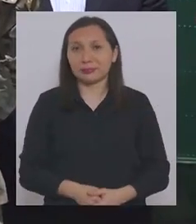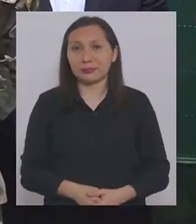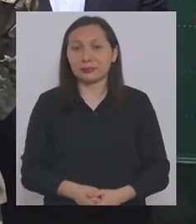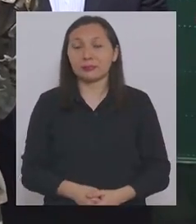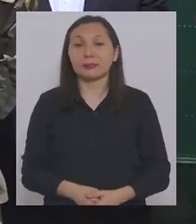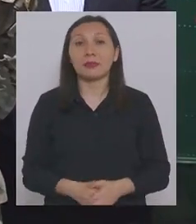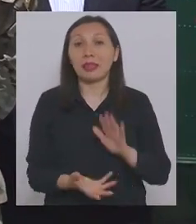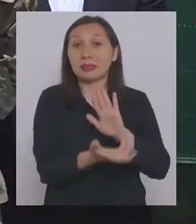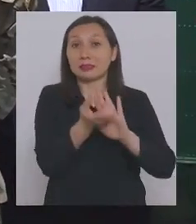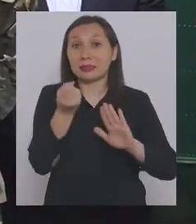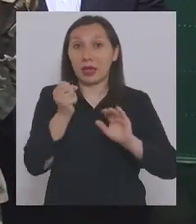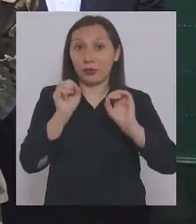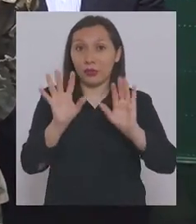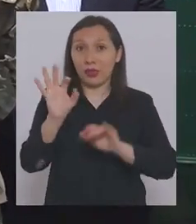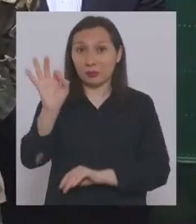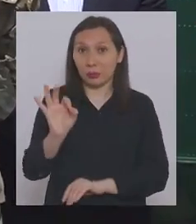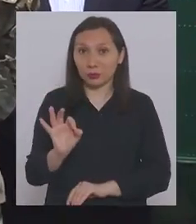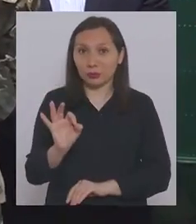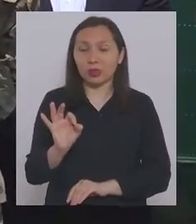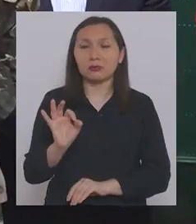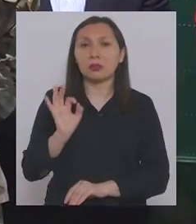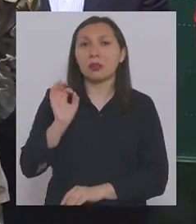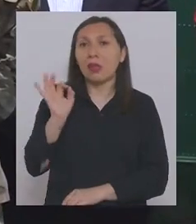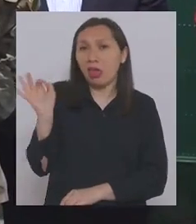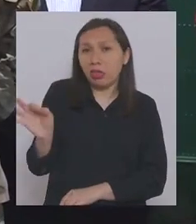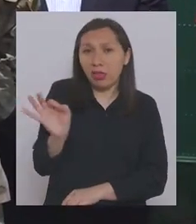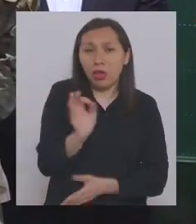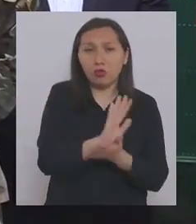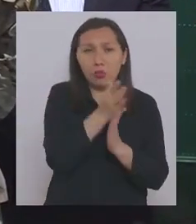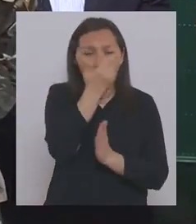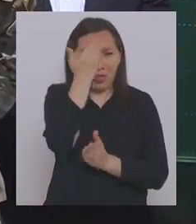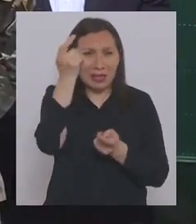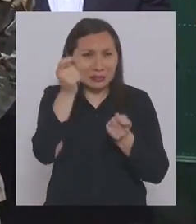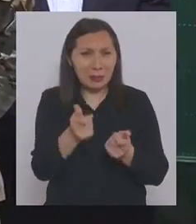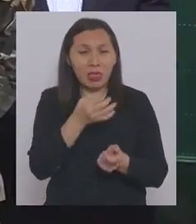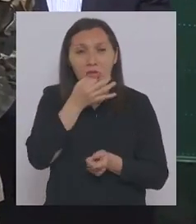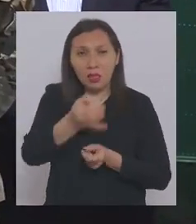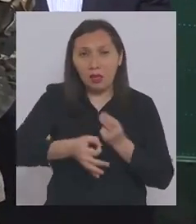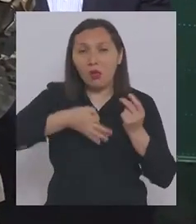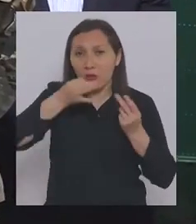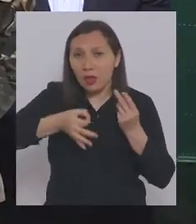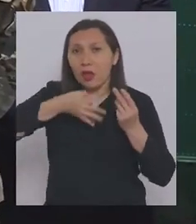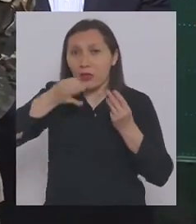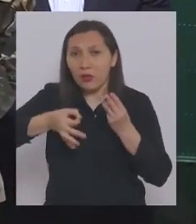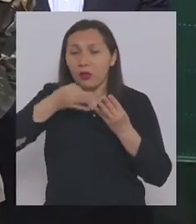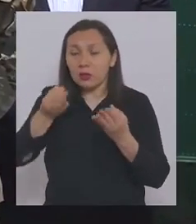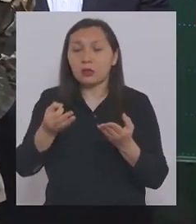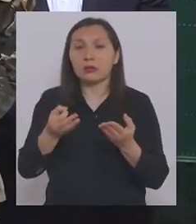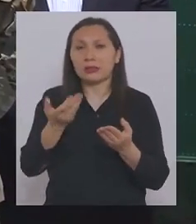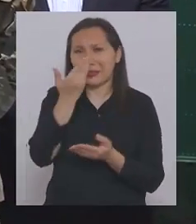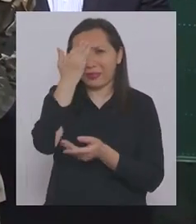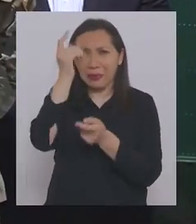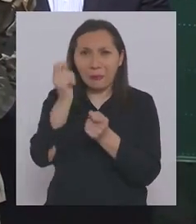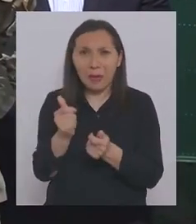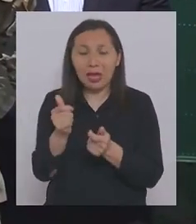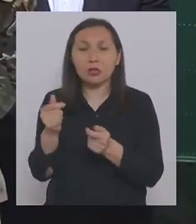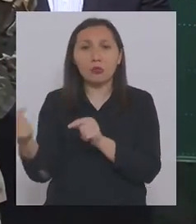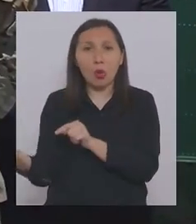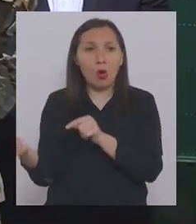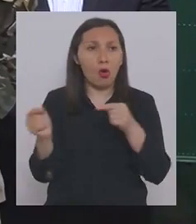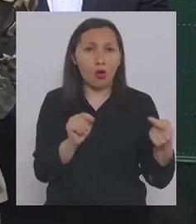El retiro del 10%, lo han dicho todos los expertos, lo han dicho, ¿cierto?, los expertos de un lado y del